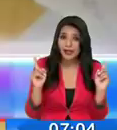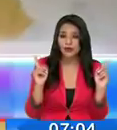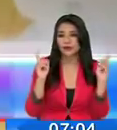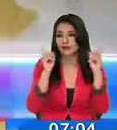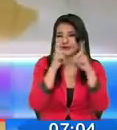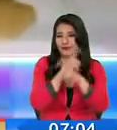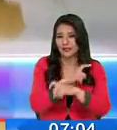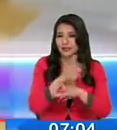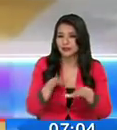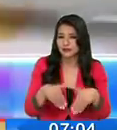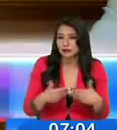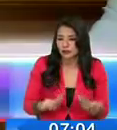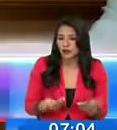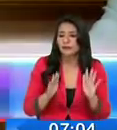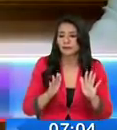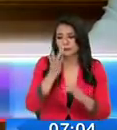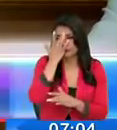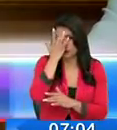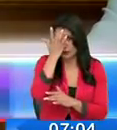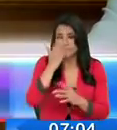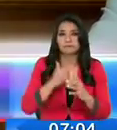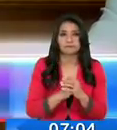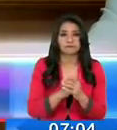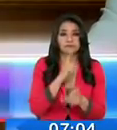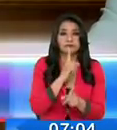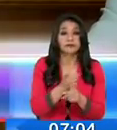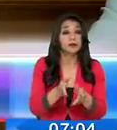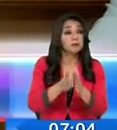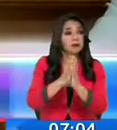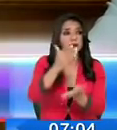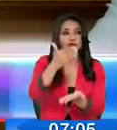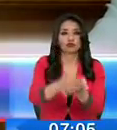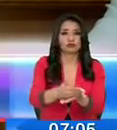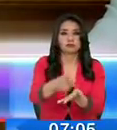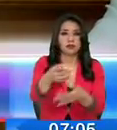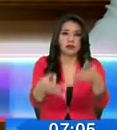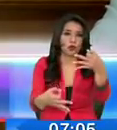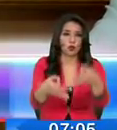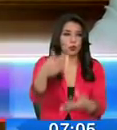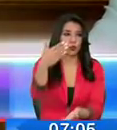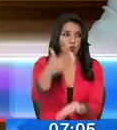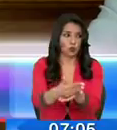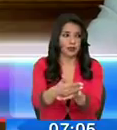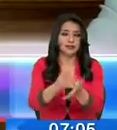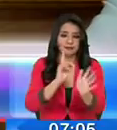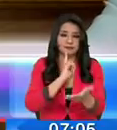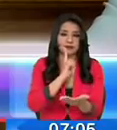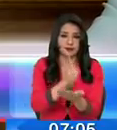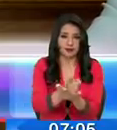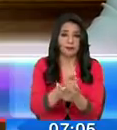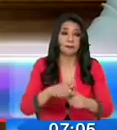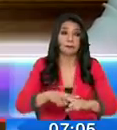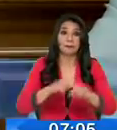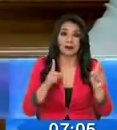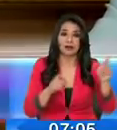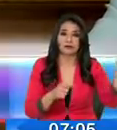complicaciones estarían a la vista. La recusación sin duda va a generar la presencia